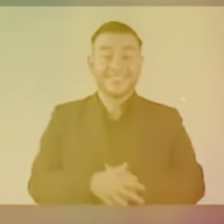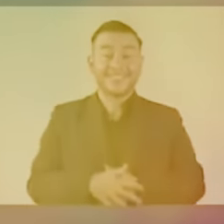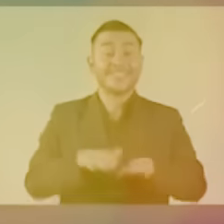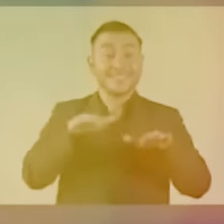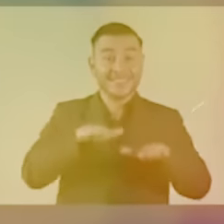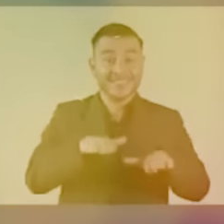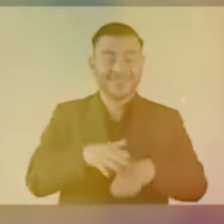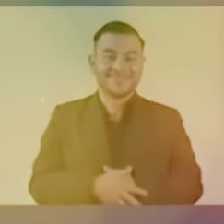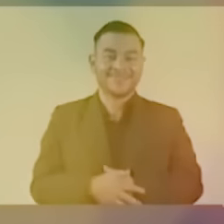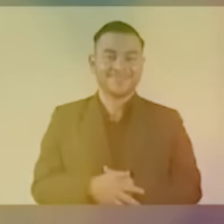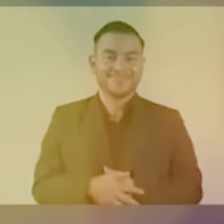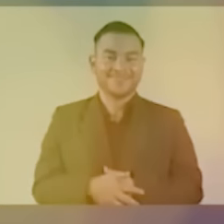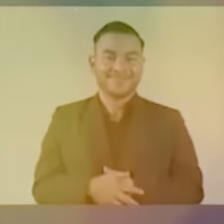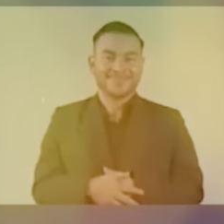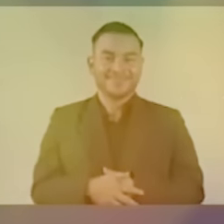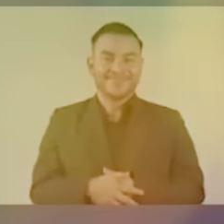Gracias.